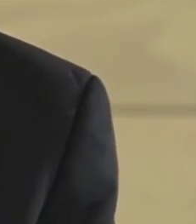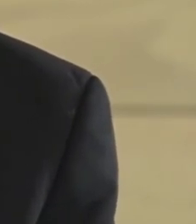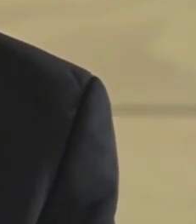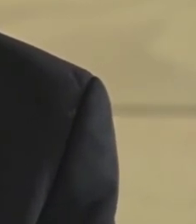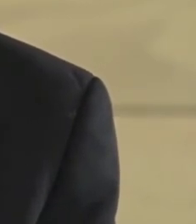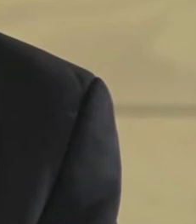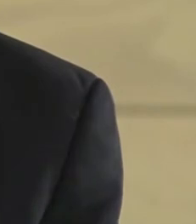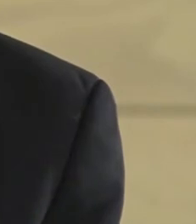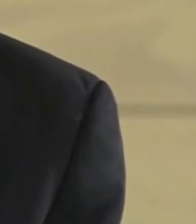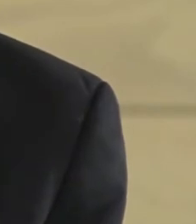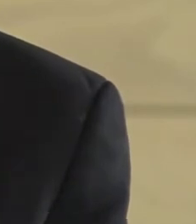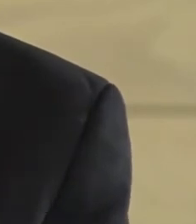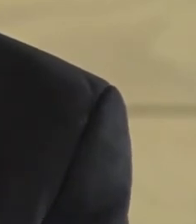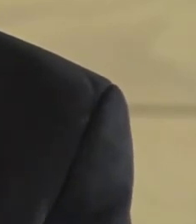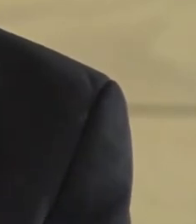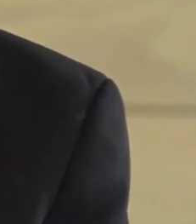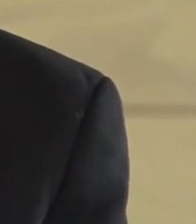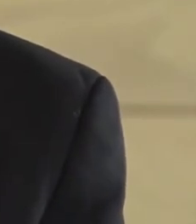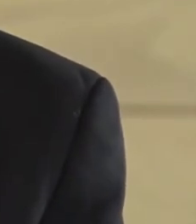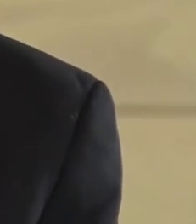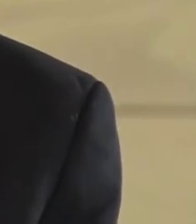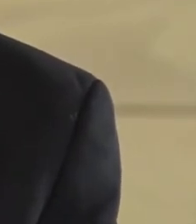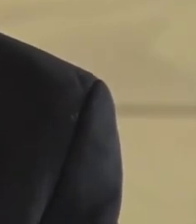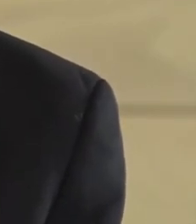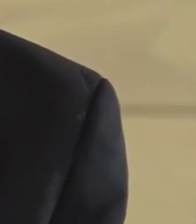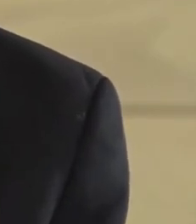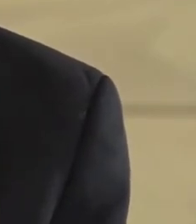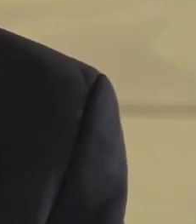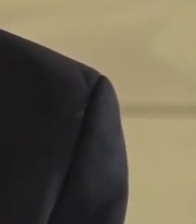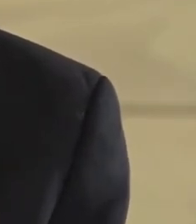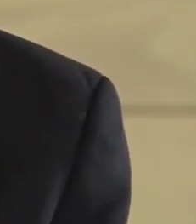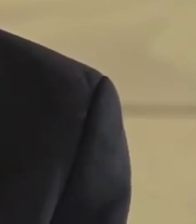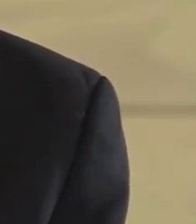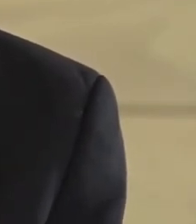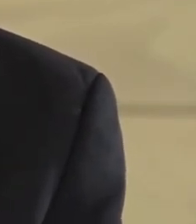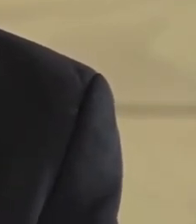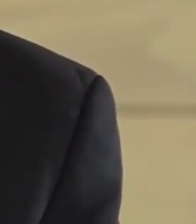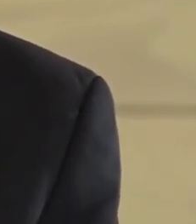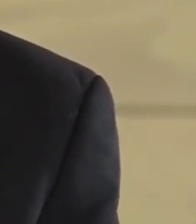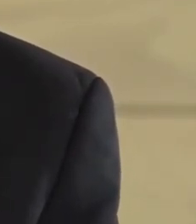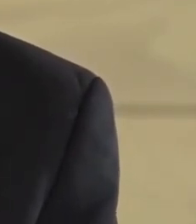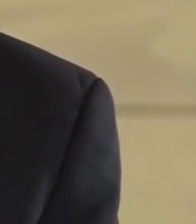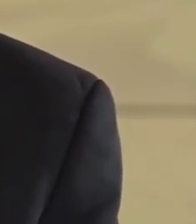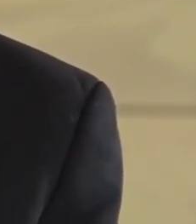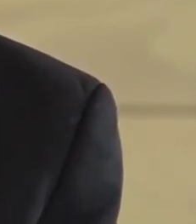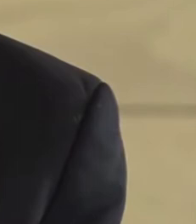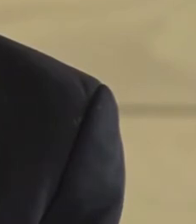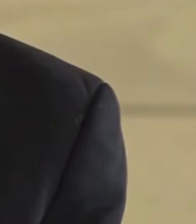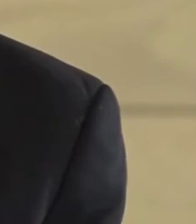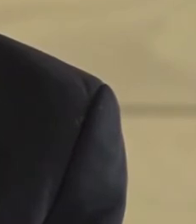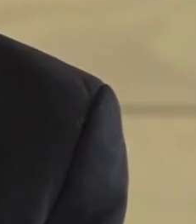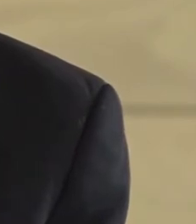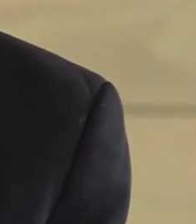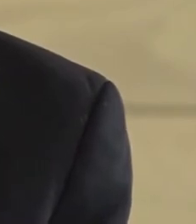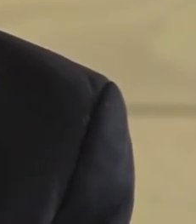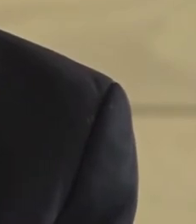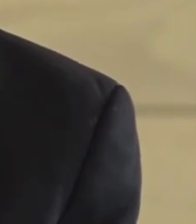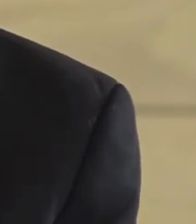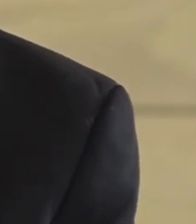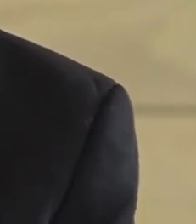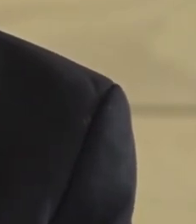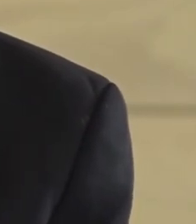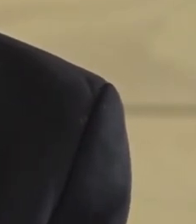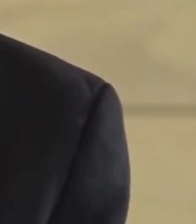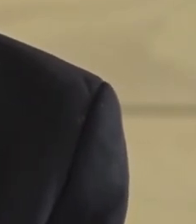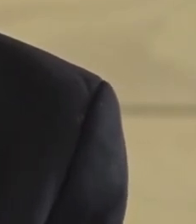otros operadores que puedan allegar recursos al fisco y además generar una cierta mayor diversidad de servicios. Y